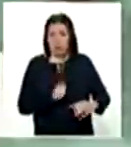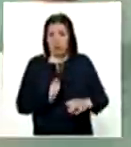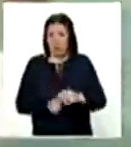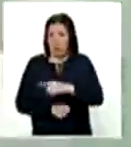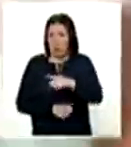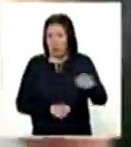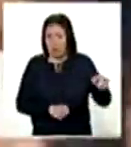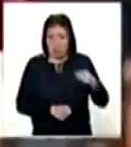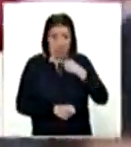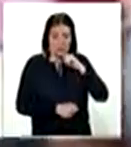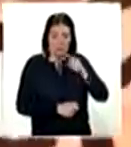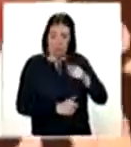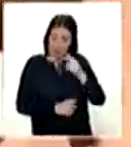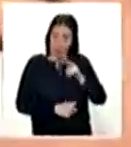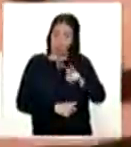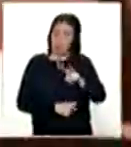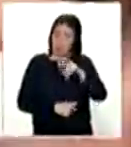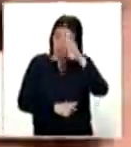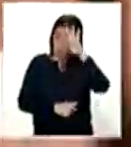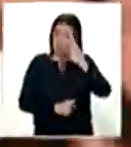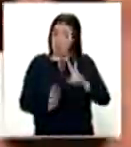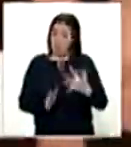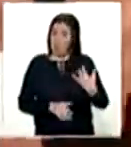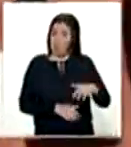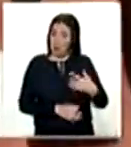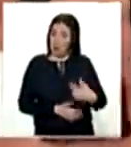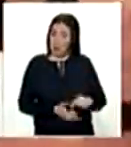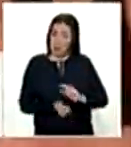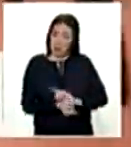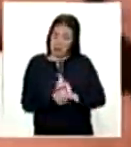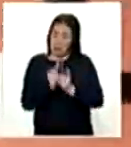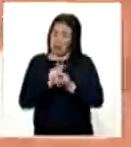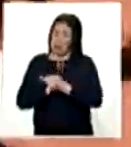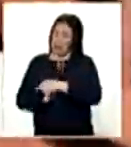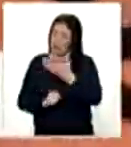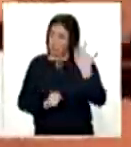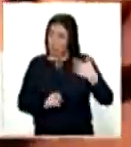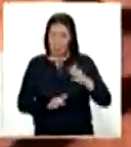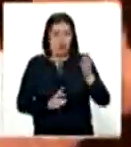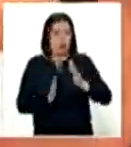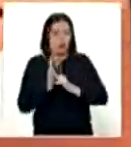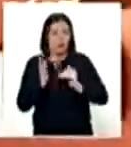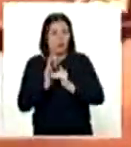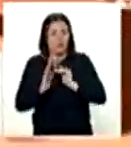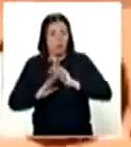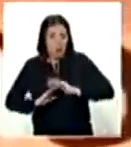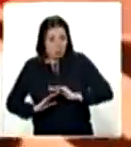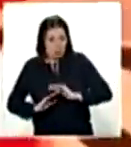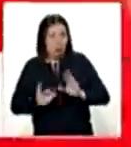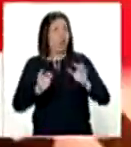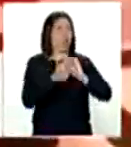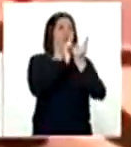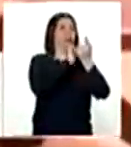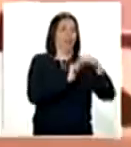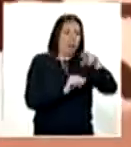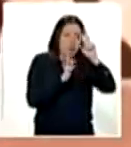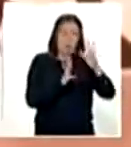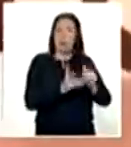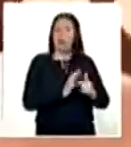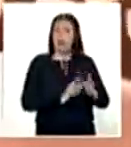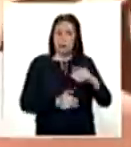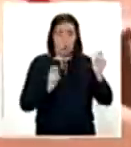Joven aseguró que los peruanos transformaron la acostumbrada tranquilidad de Nueva Zelanda en una verdadera locura por su selección.